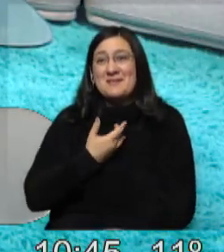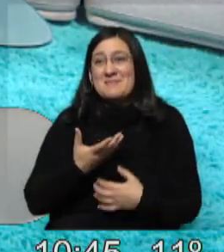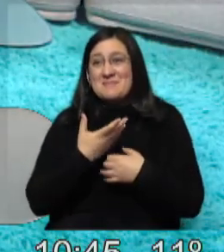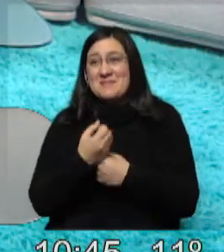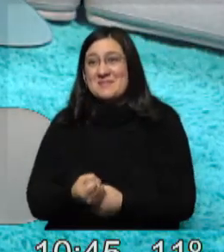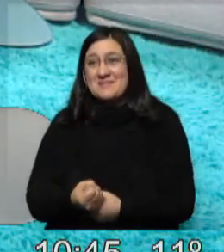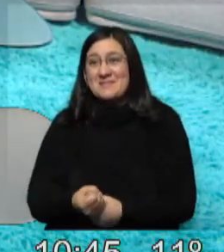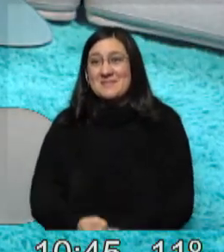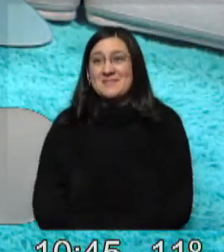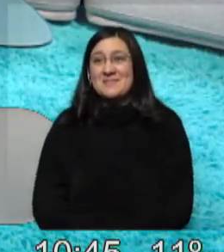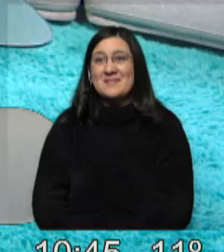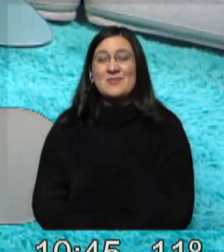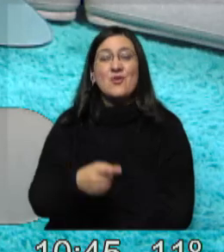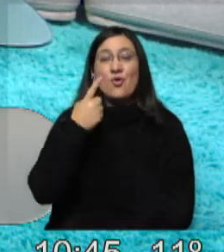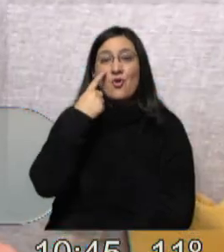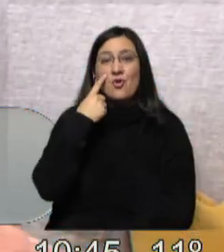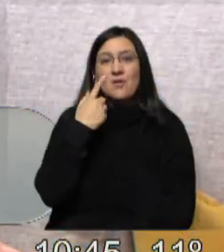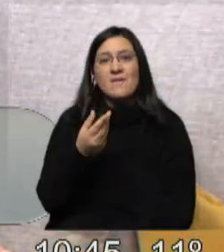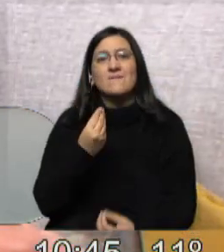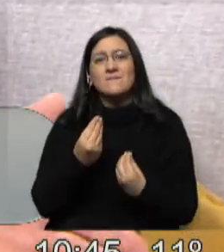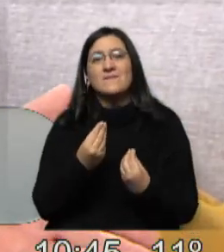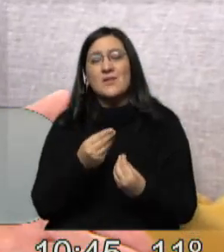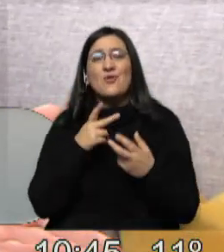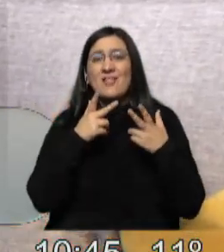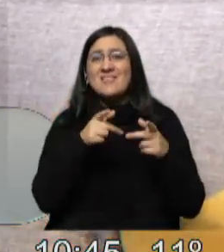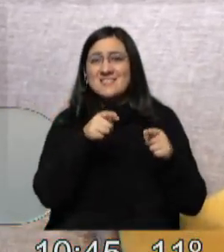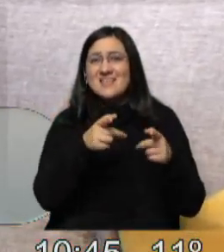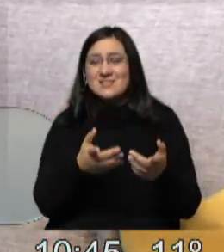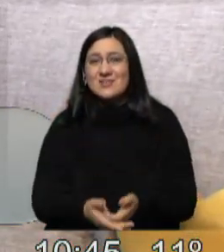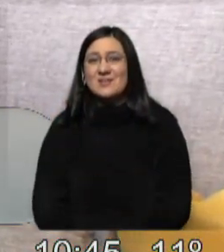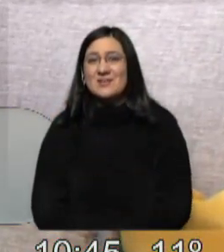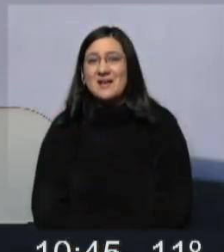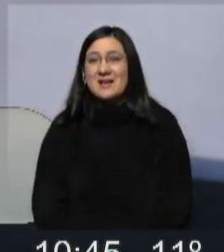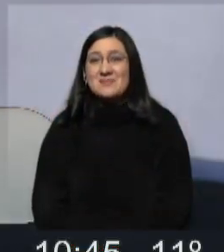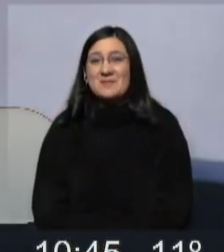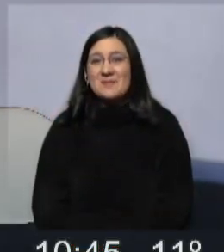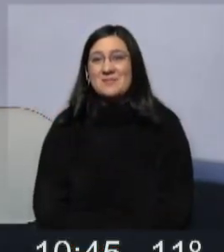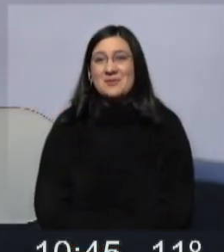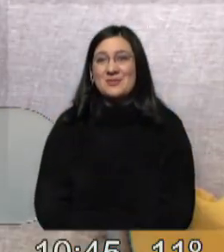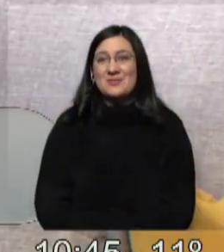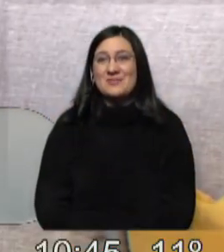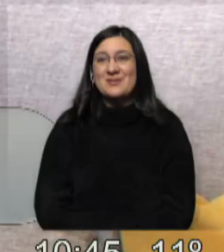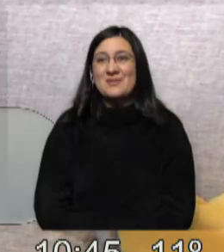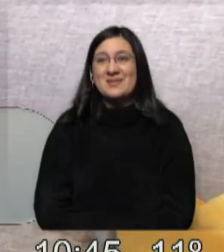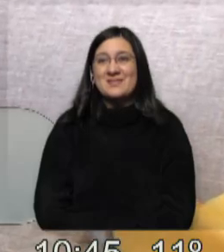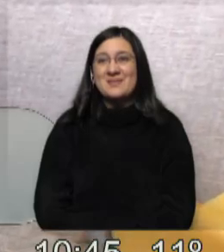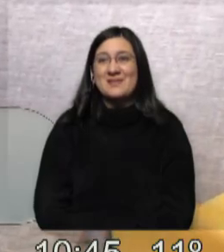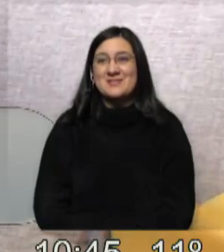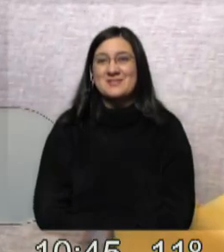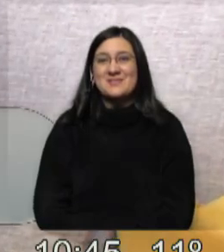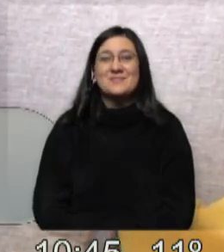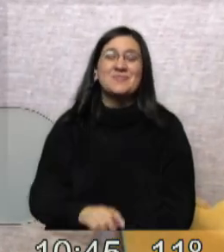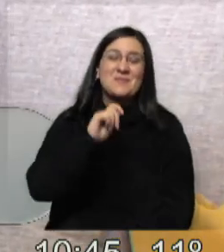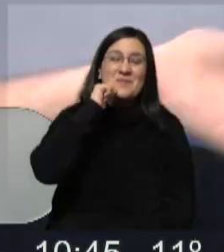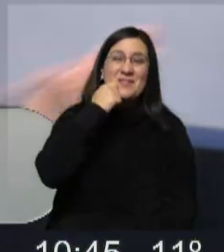no sabía, no lo conozco tanto ahí como decirle, che, boludo, no le digas eso. No, te juro, no, me hicieron entrar muy bien. Me encantó. No,